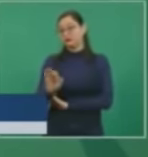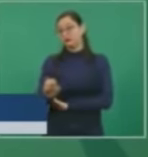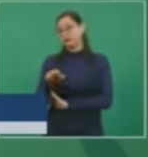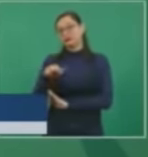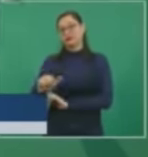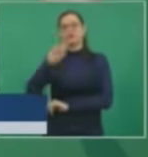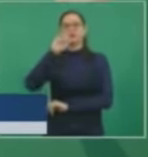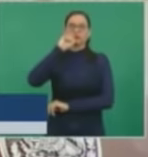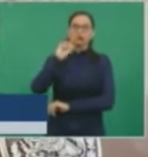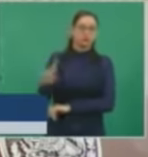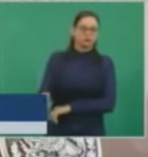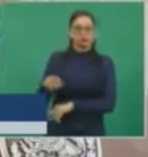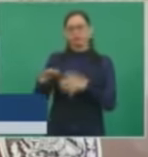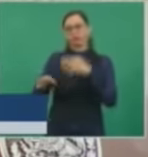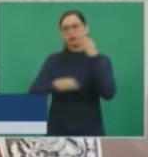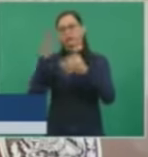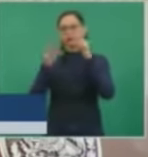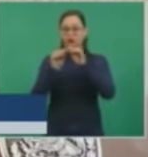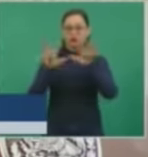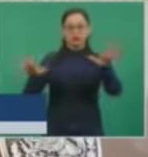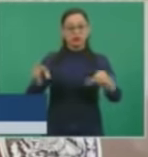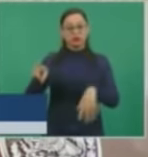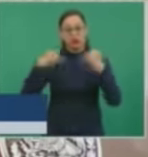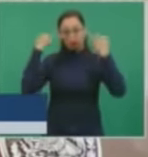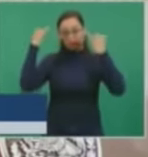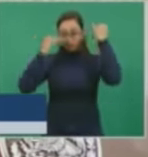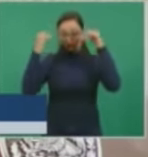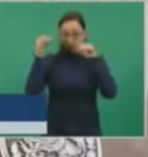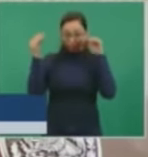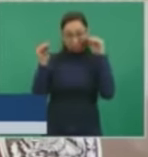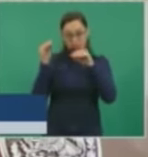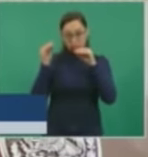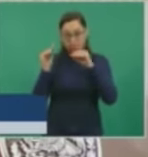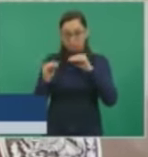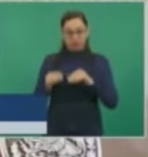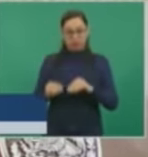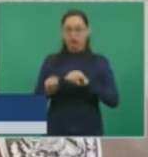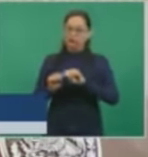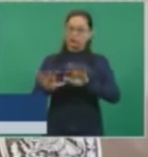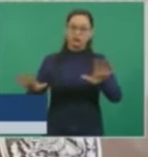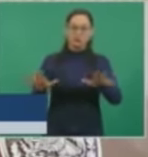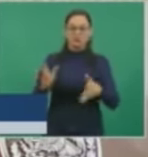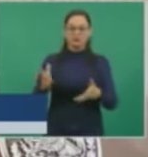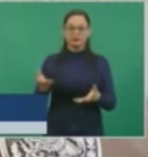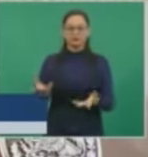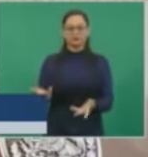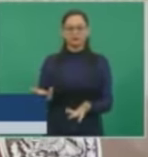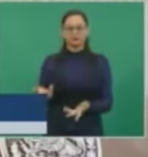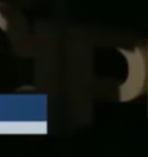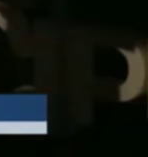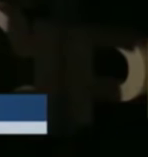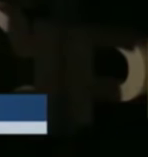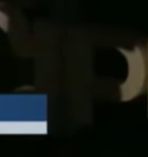cosas históricamente en México, por cierto, desde la época de Juárez, gran impulsor del juicio de amparo, estos son de